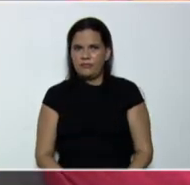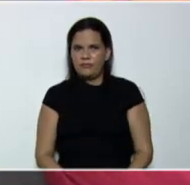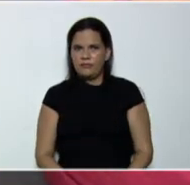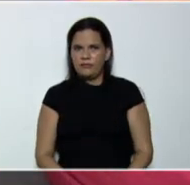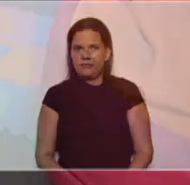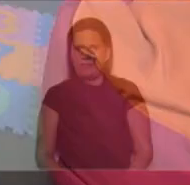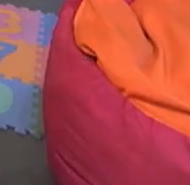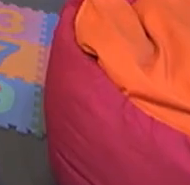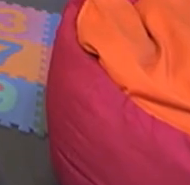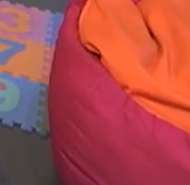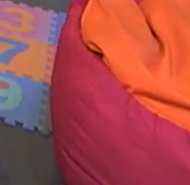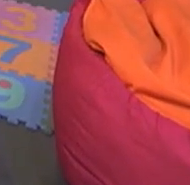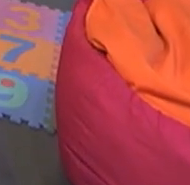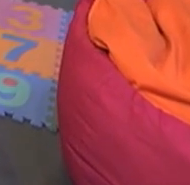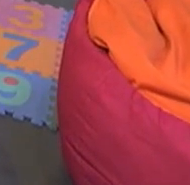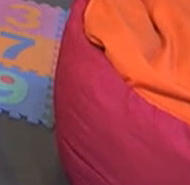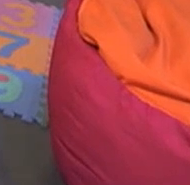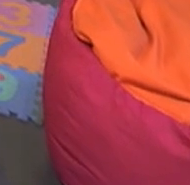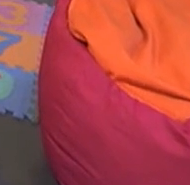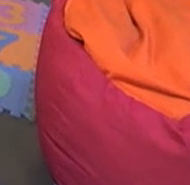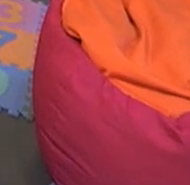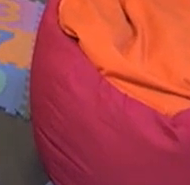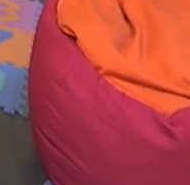Si una vez ya